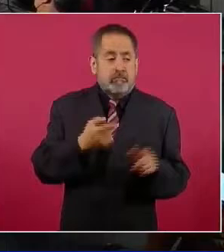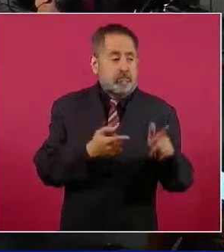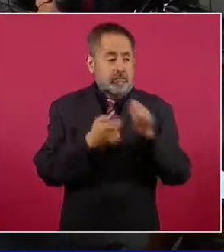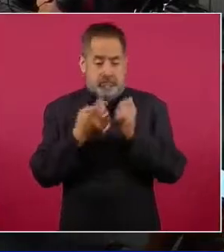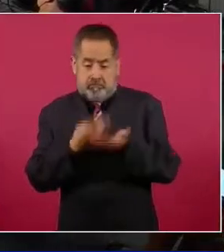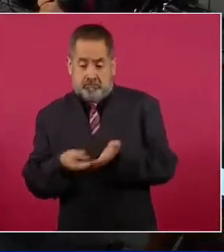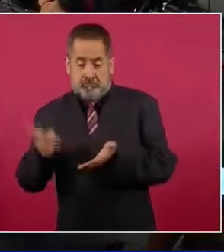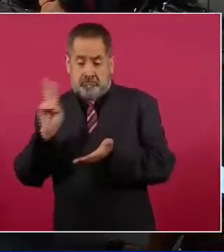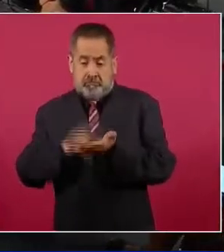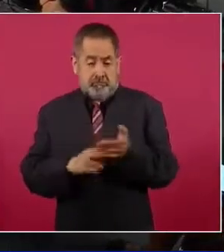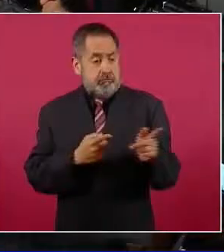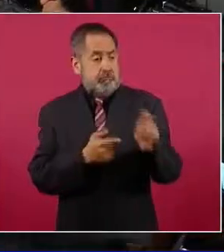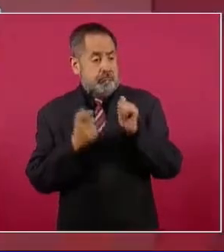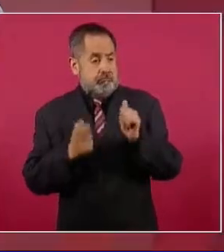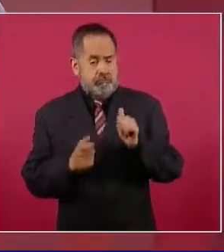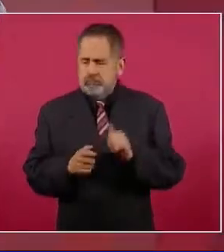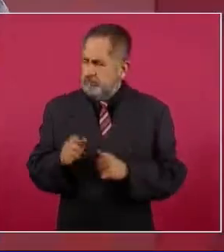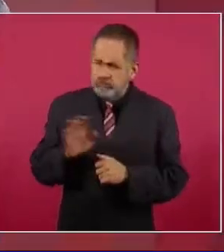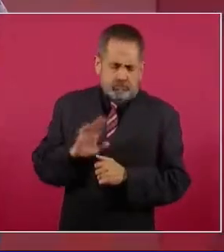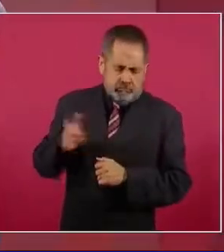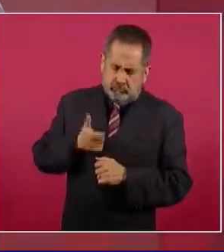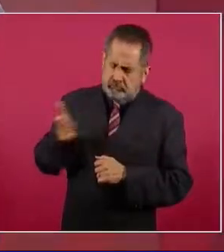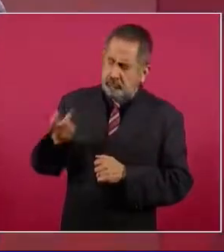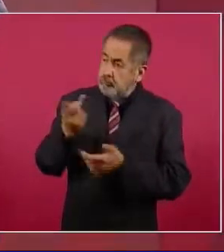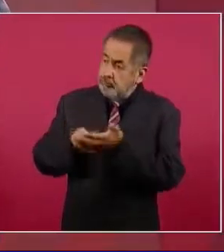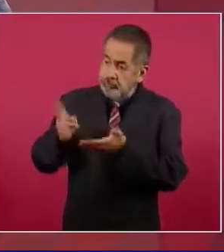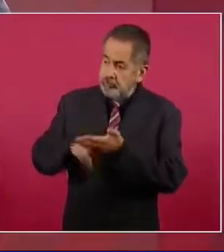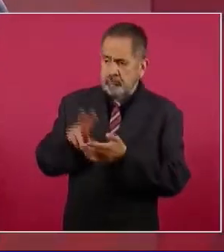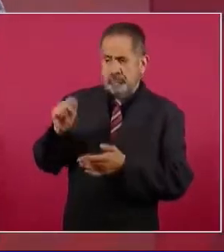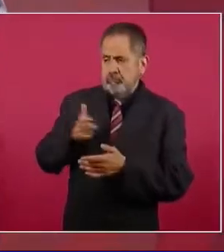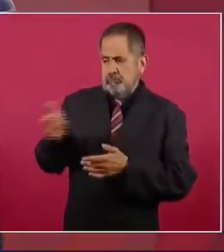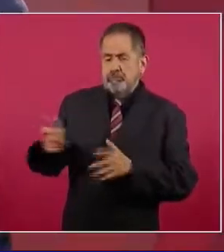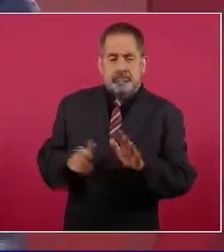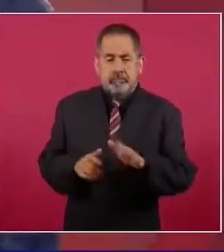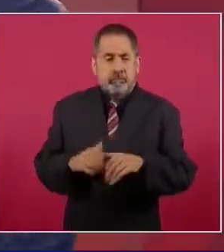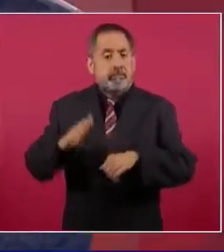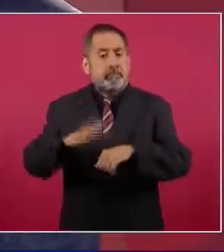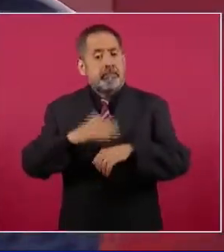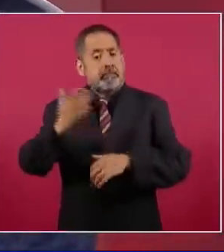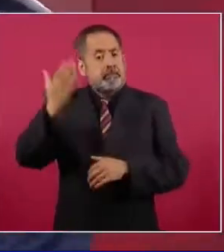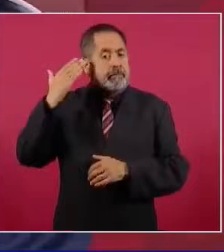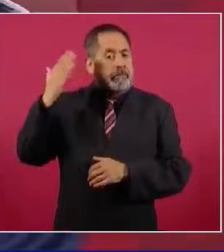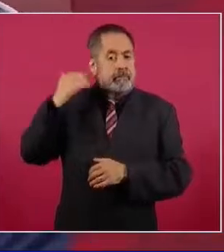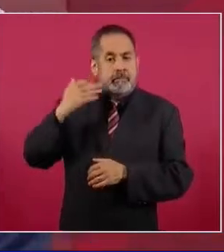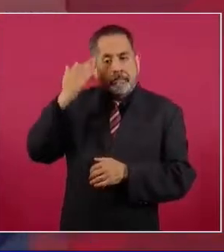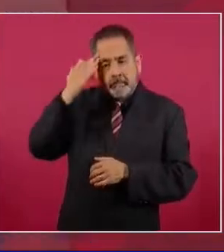doble porque en el gobierno de Fox,